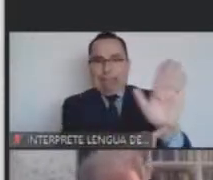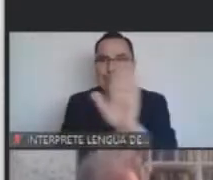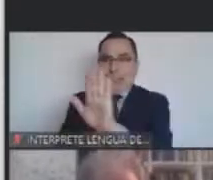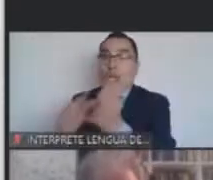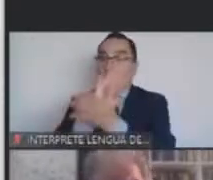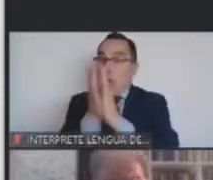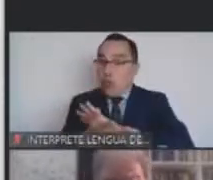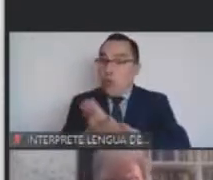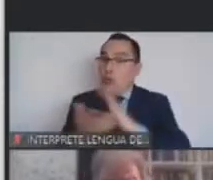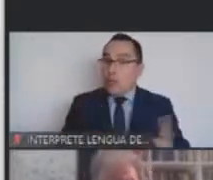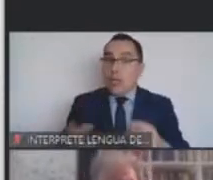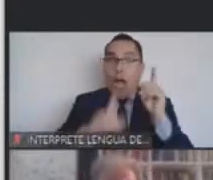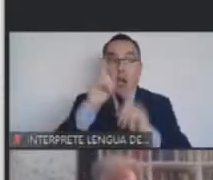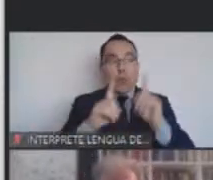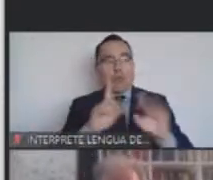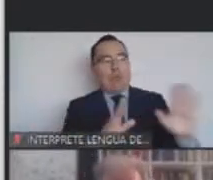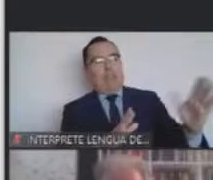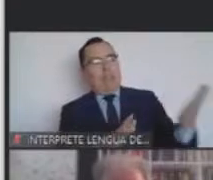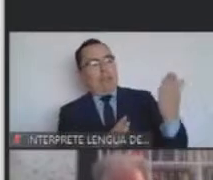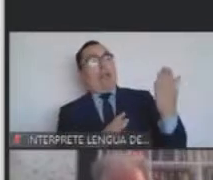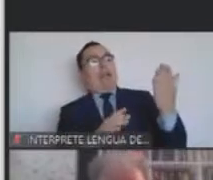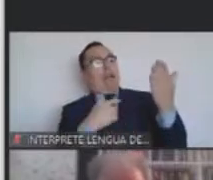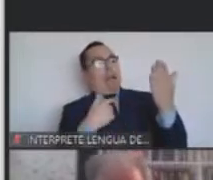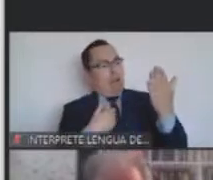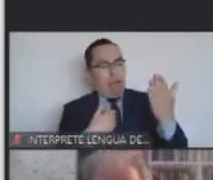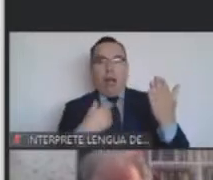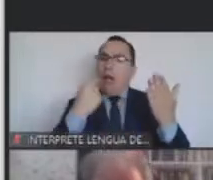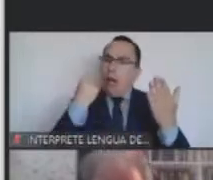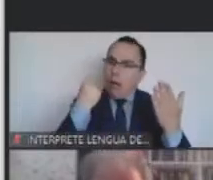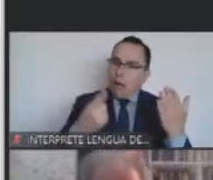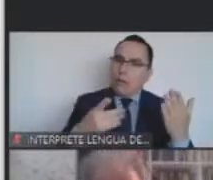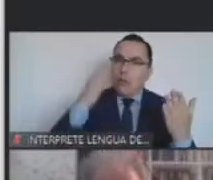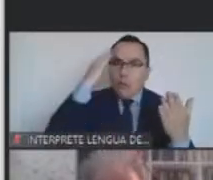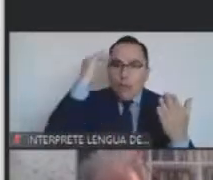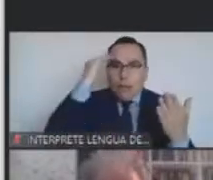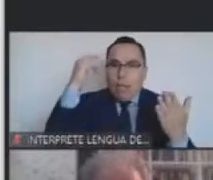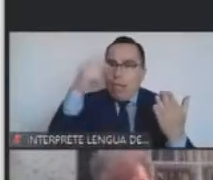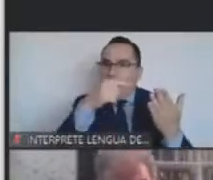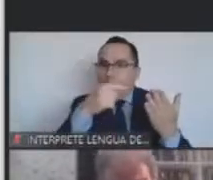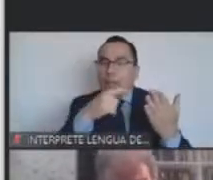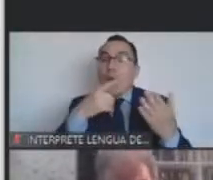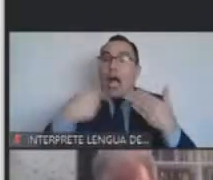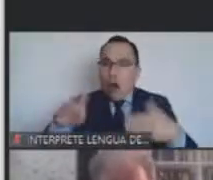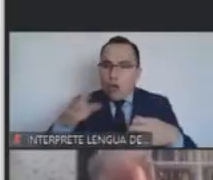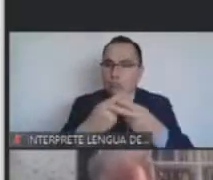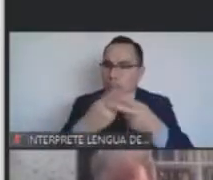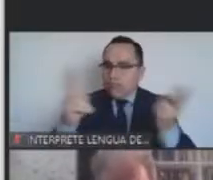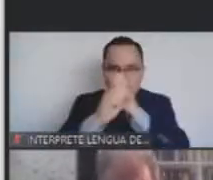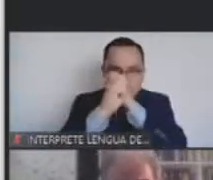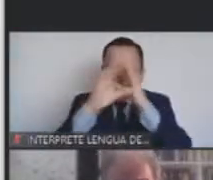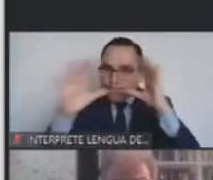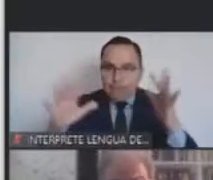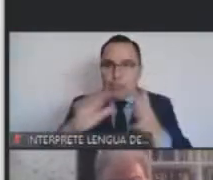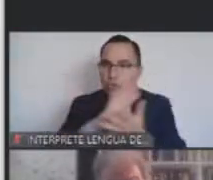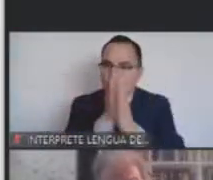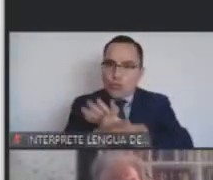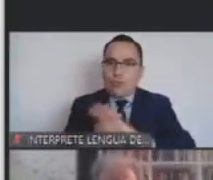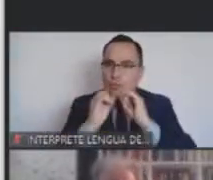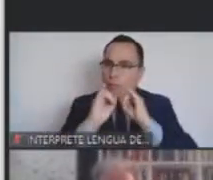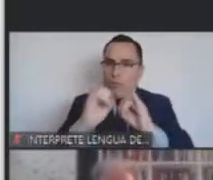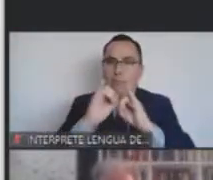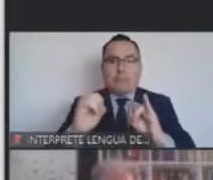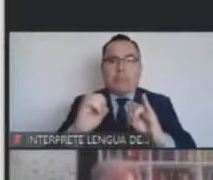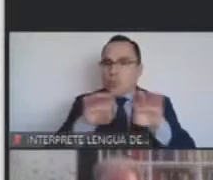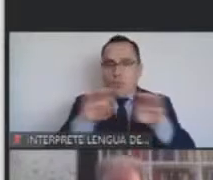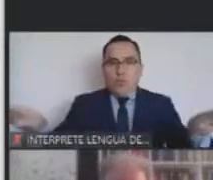partido. Y pasamos a tener partidos con la obligación de tener transparencia activa. elecciones periódicas y ahí desde